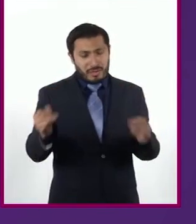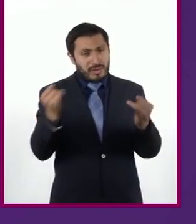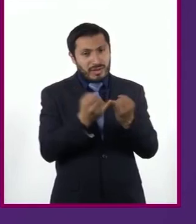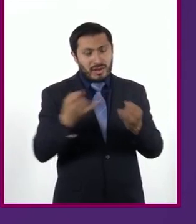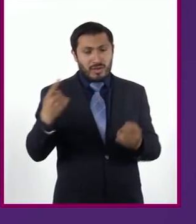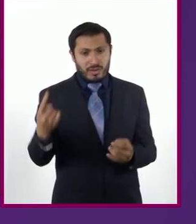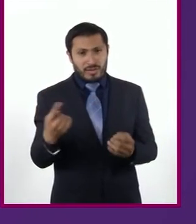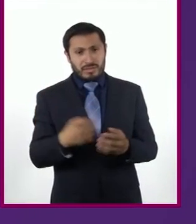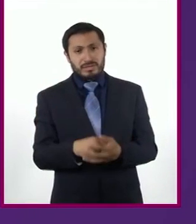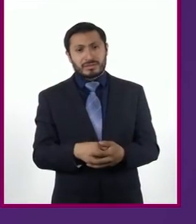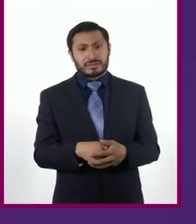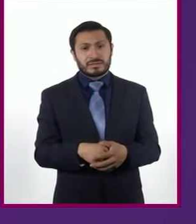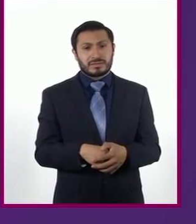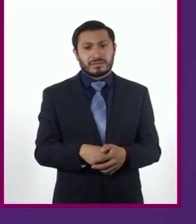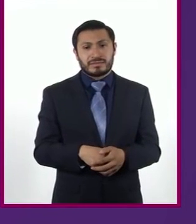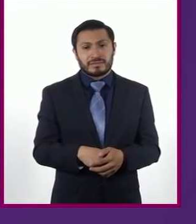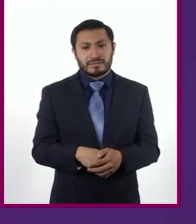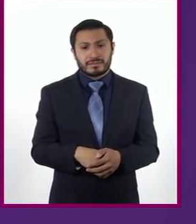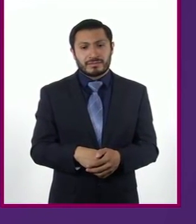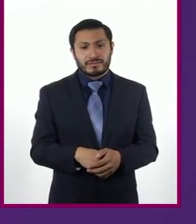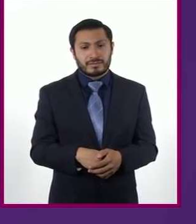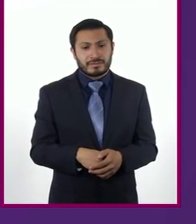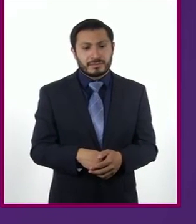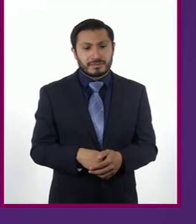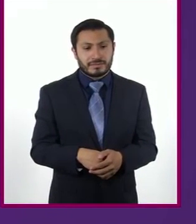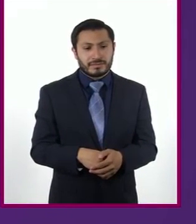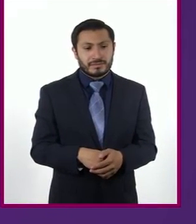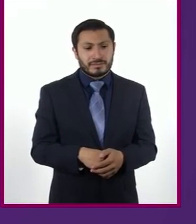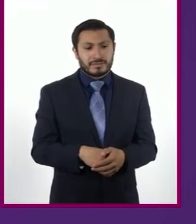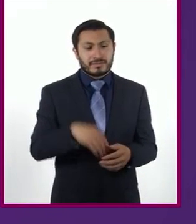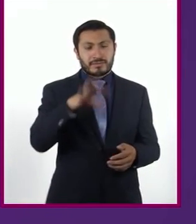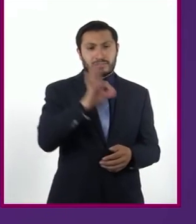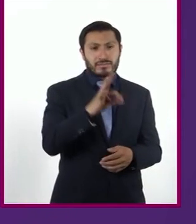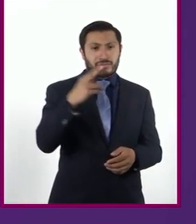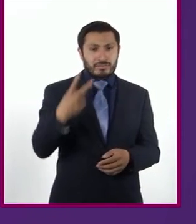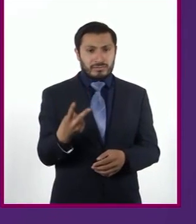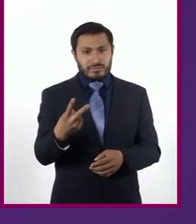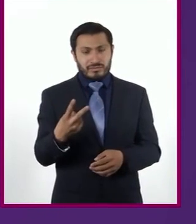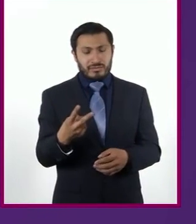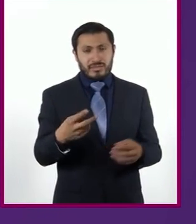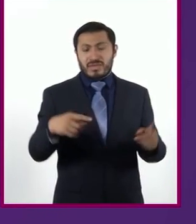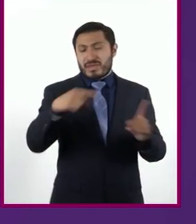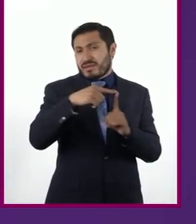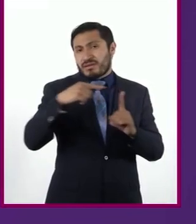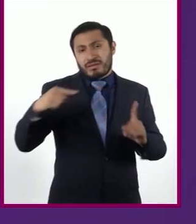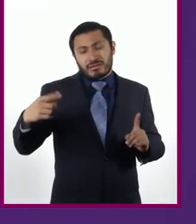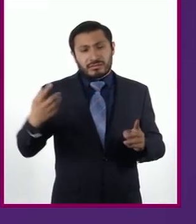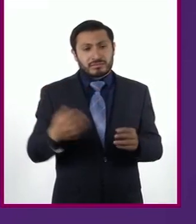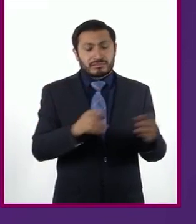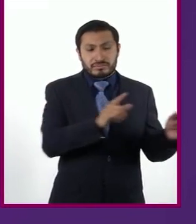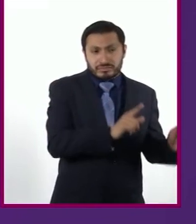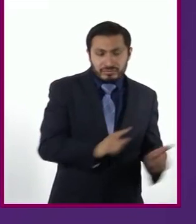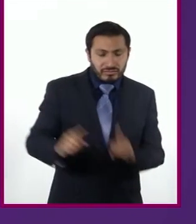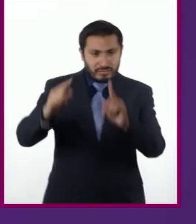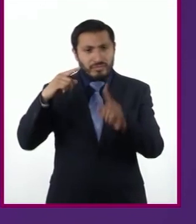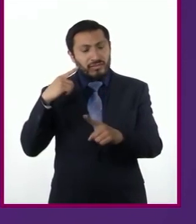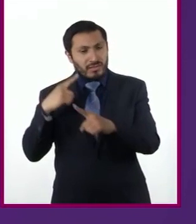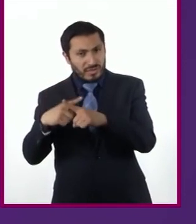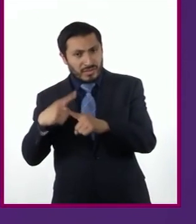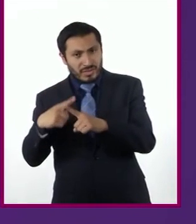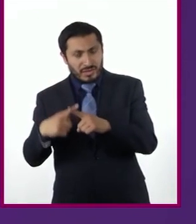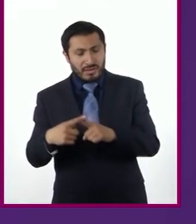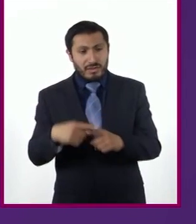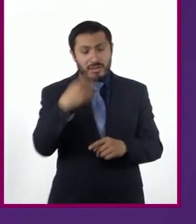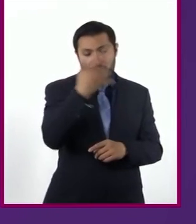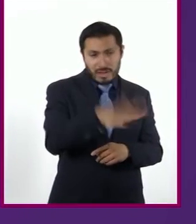igualada a 1. El 42 está dividiendo, lo pasamos multiplicando, y